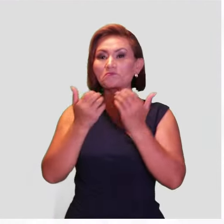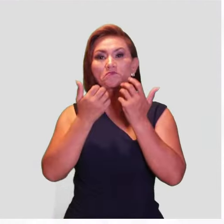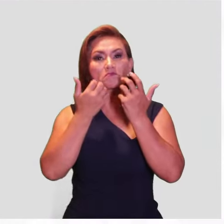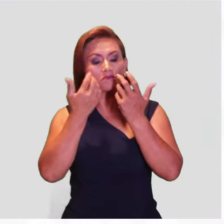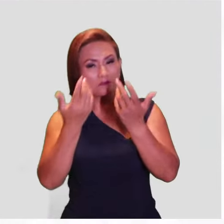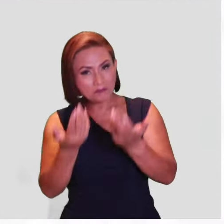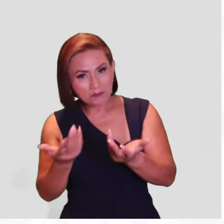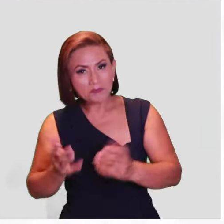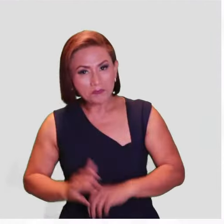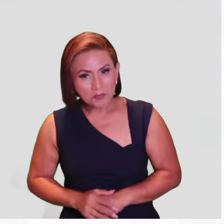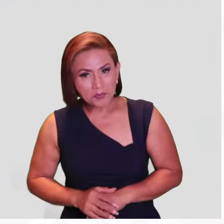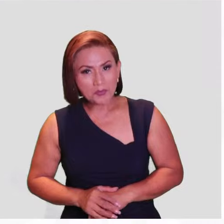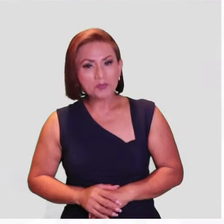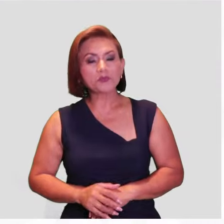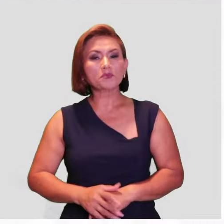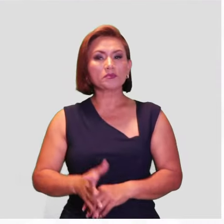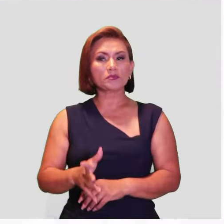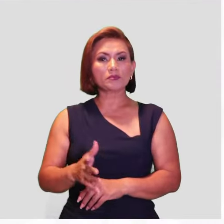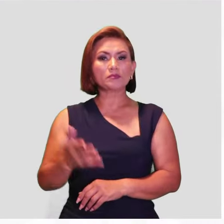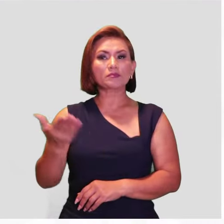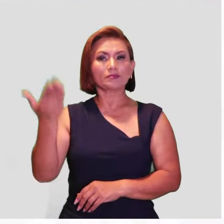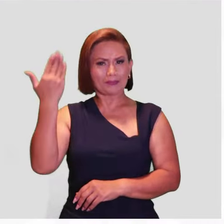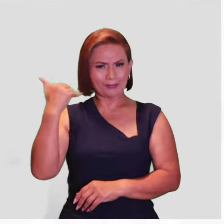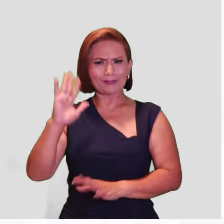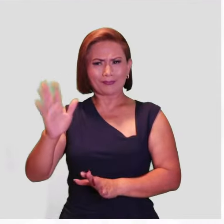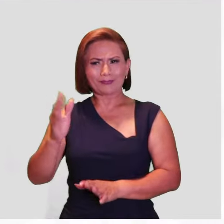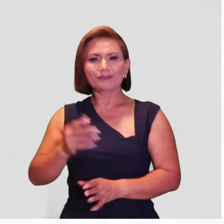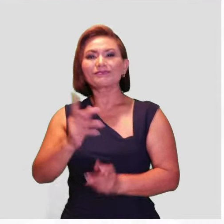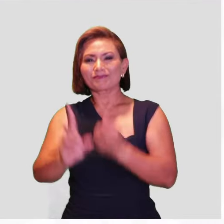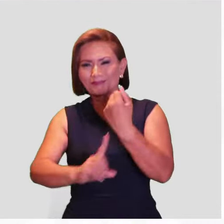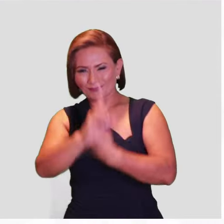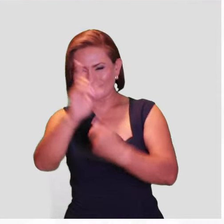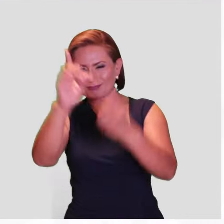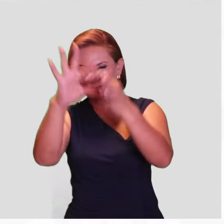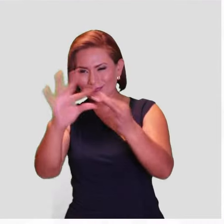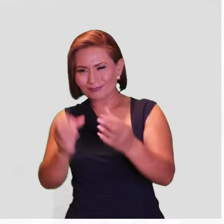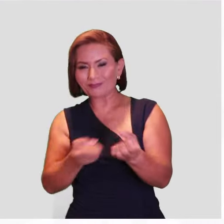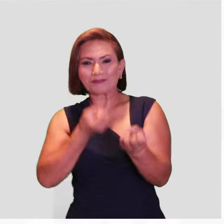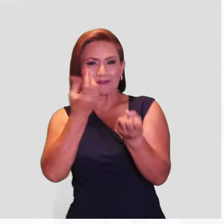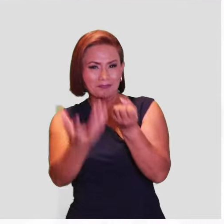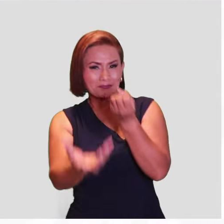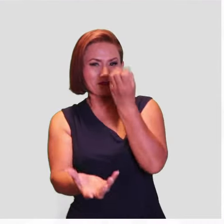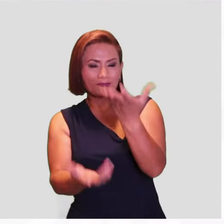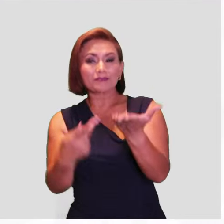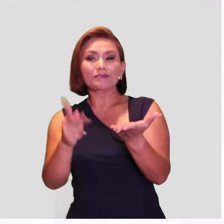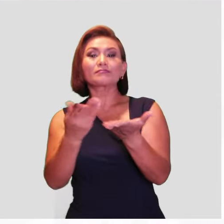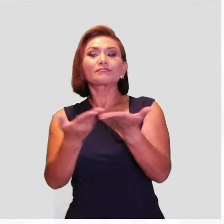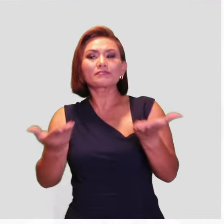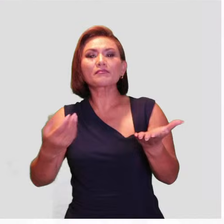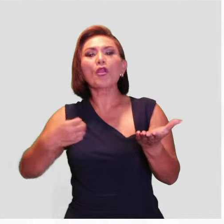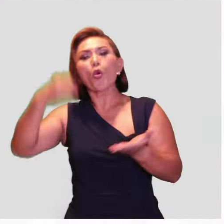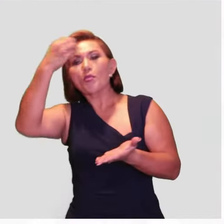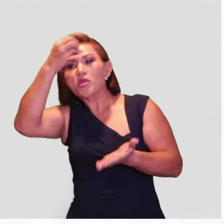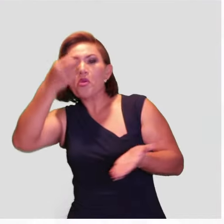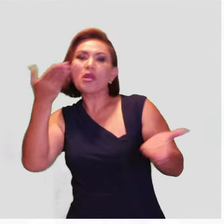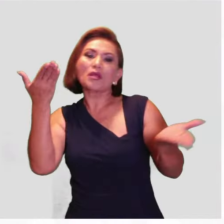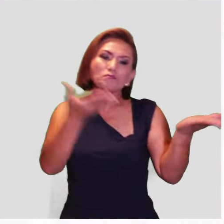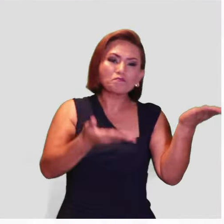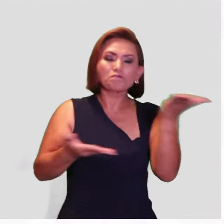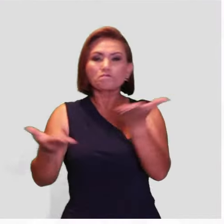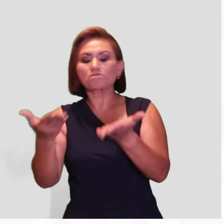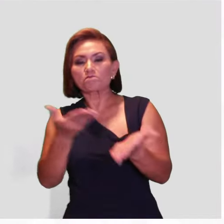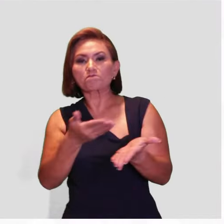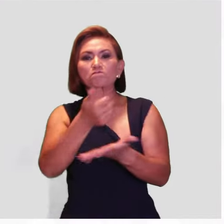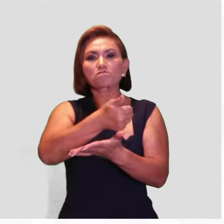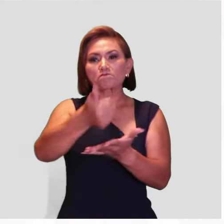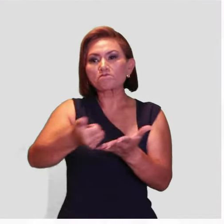haber establecido en el primer subsegmento, en donde dieron a conocer cuáles serían las